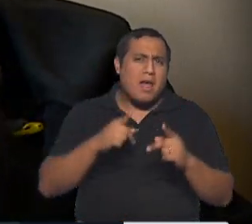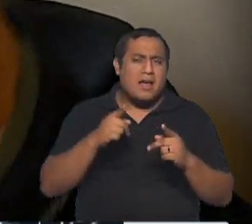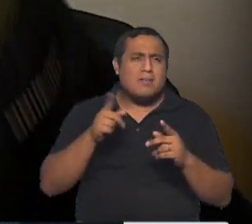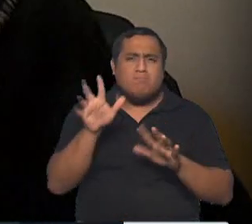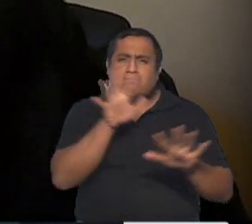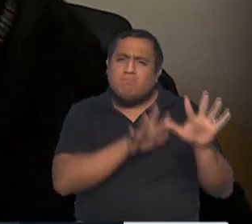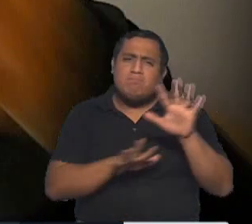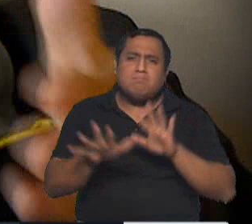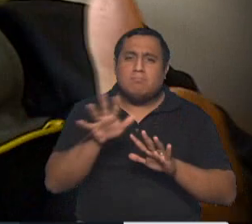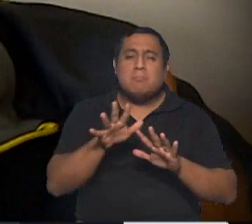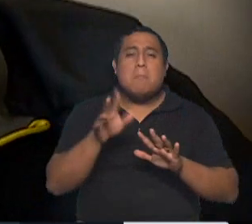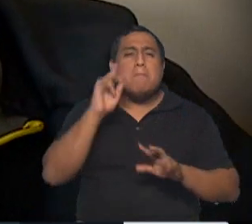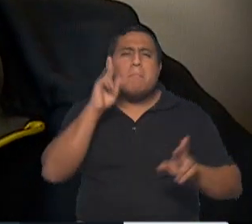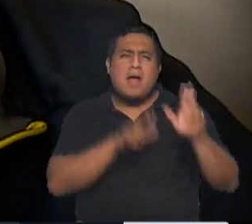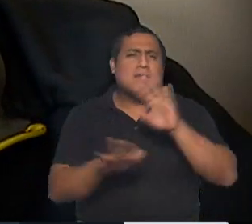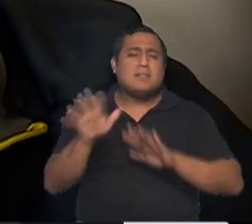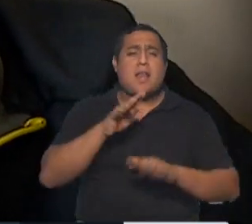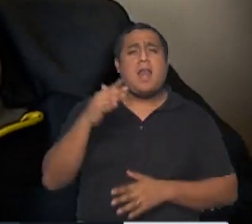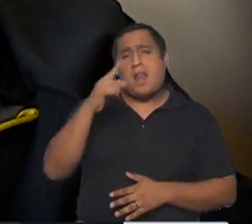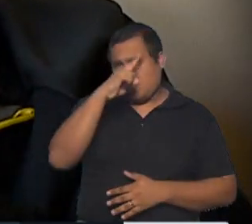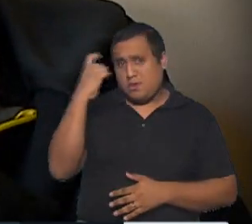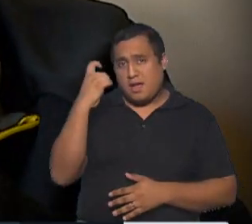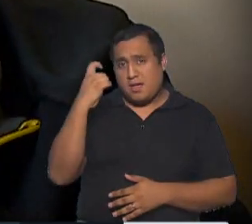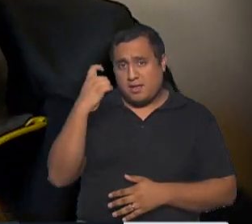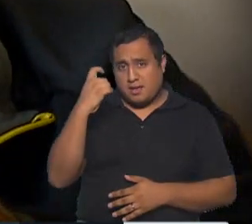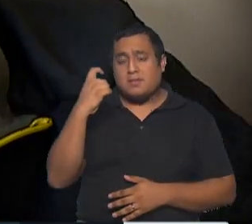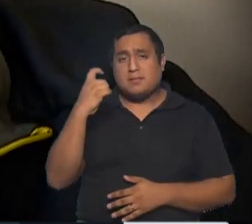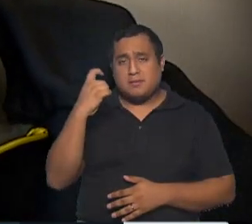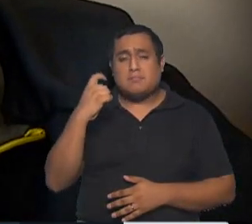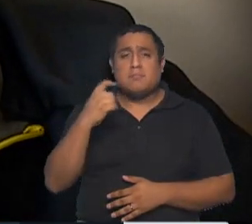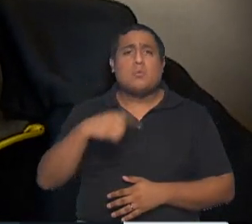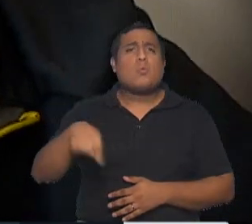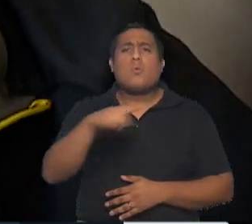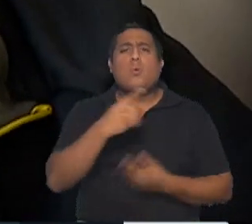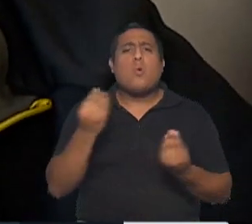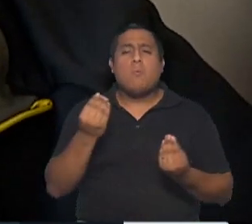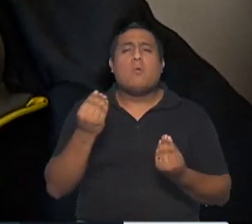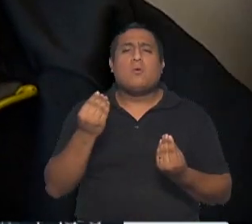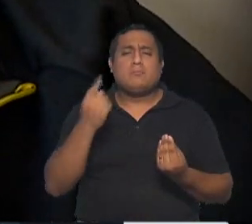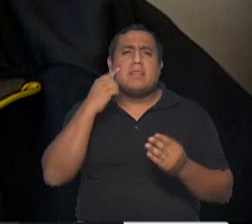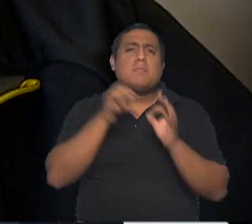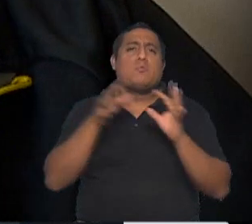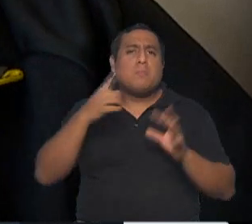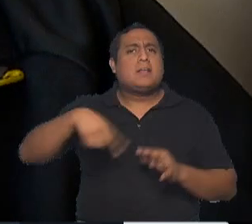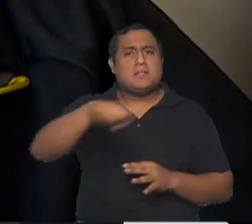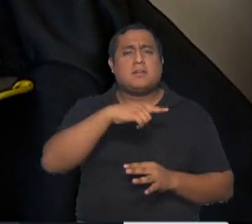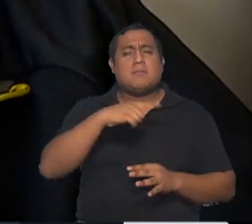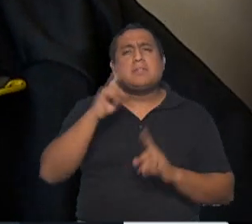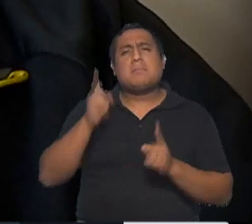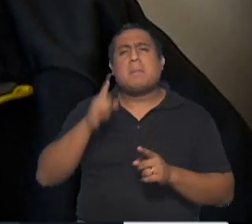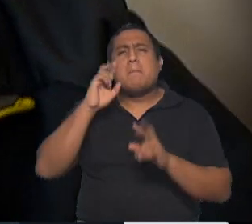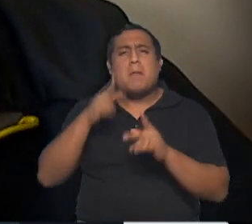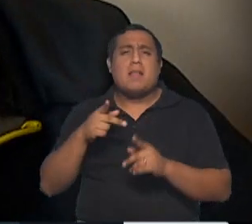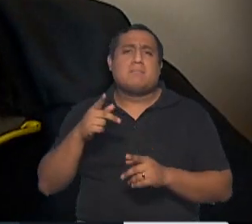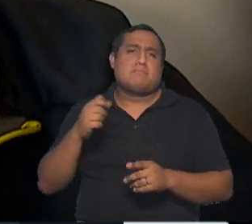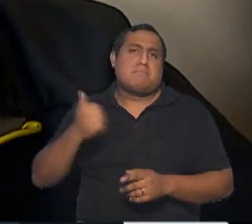todo estrategia nacional, una estrategia diplomática y, por supuesto, una estrategia